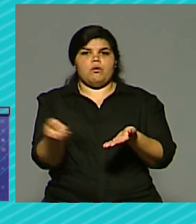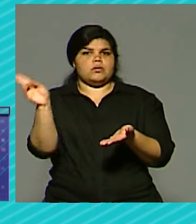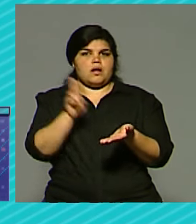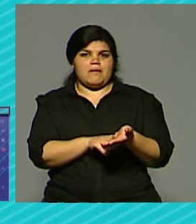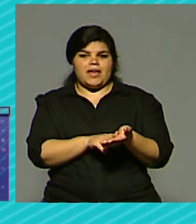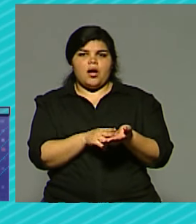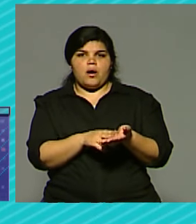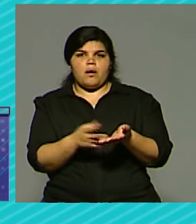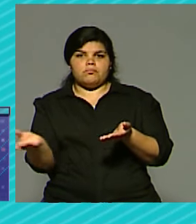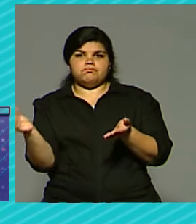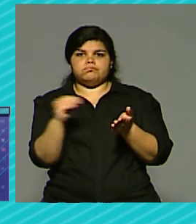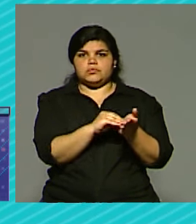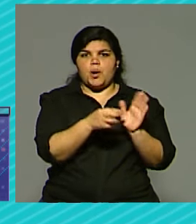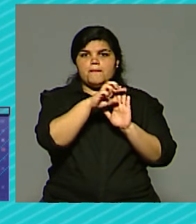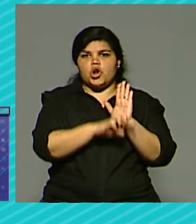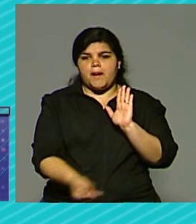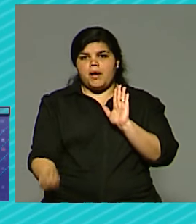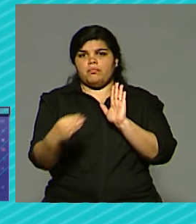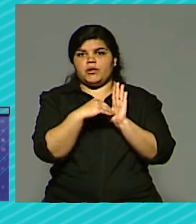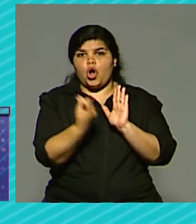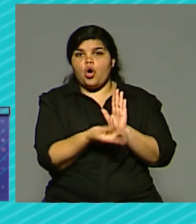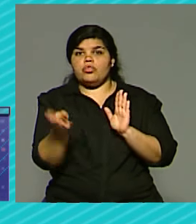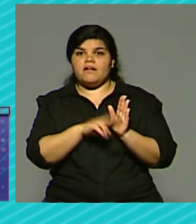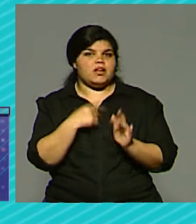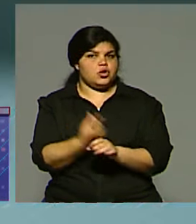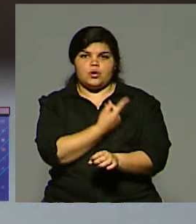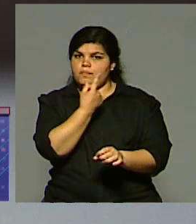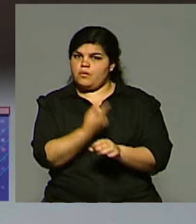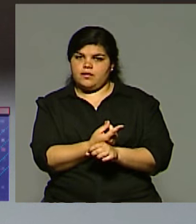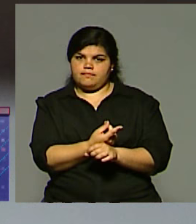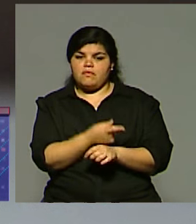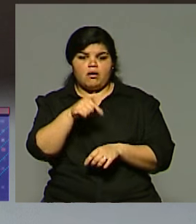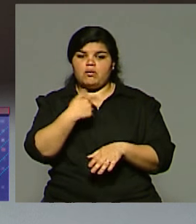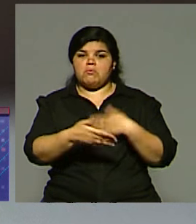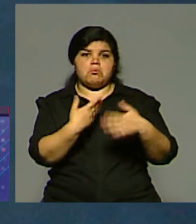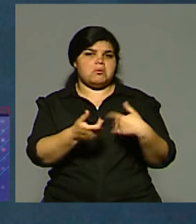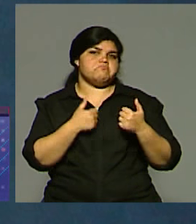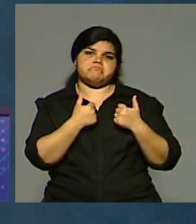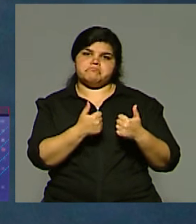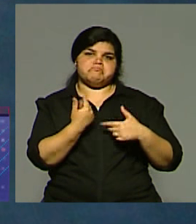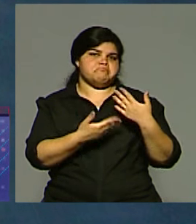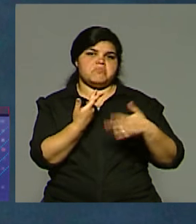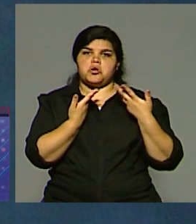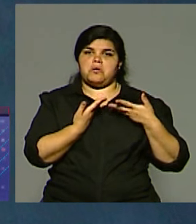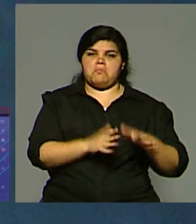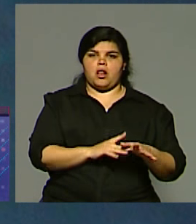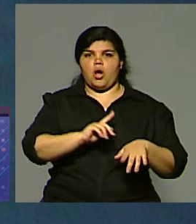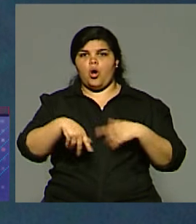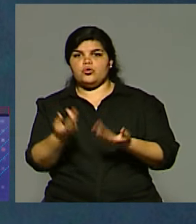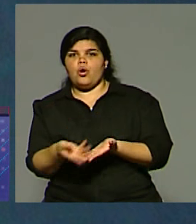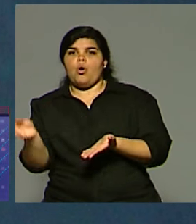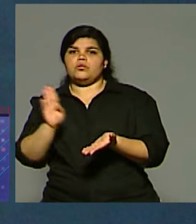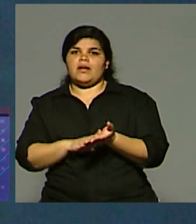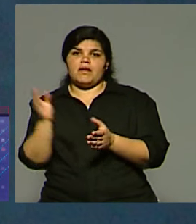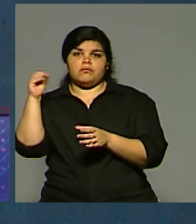poder instalar nuevamente. Eso es lo que del vamos lo tiene. Si lo tienen corriendo, funciona. Si no lo tienen corriendo y lo tienen que volver a instalar,